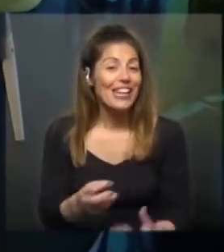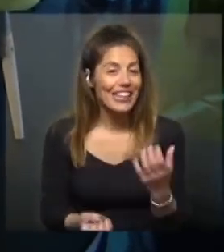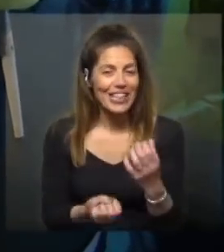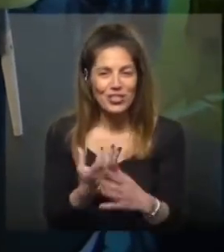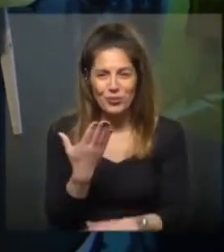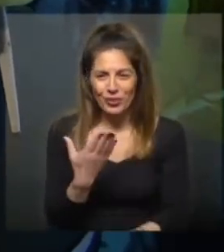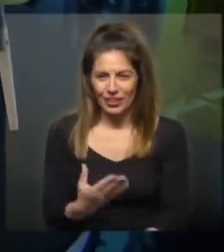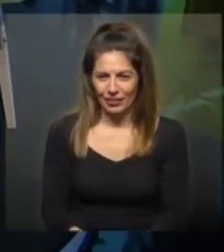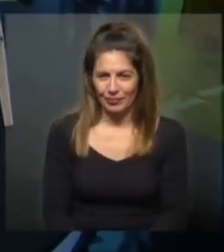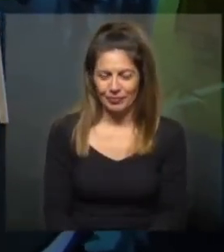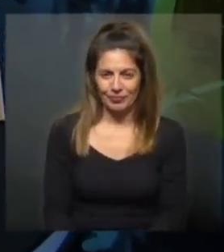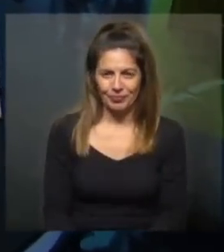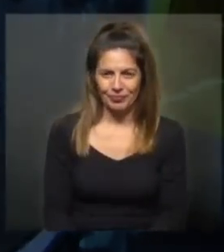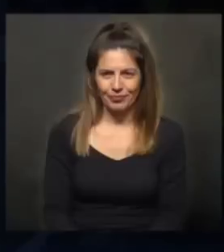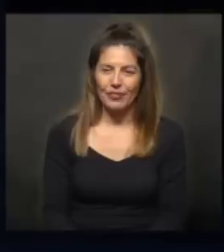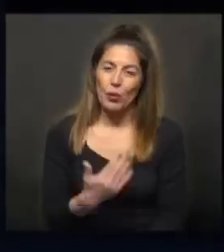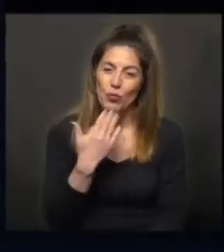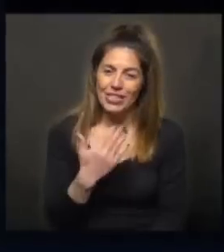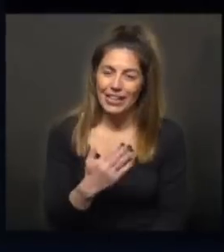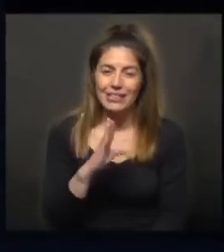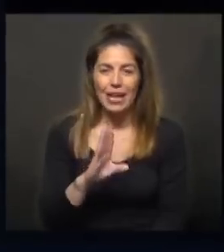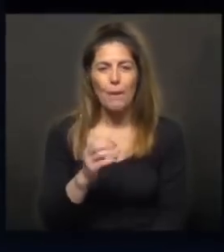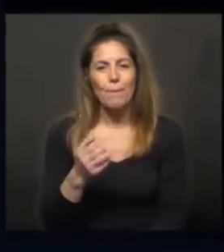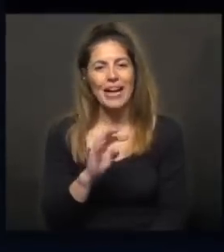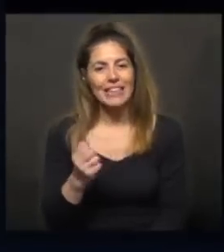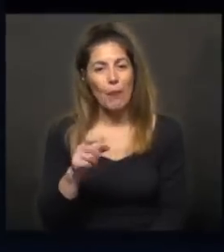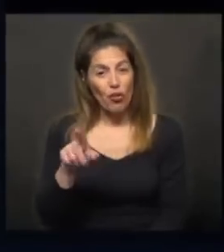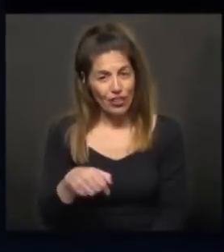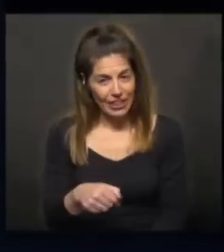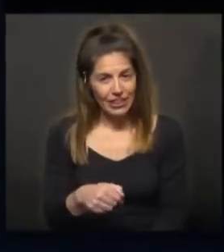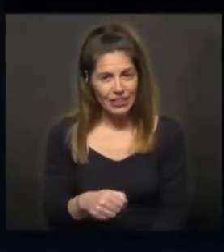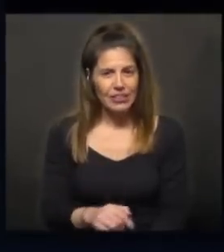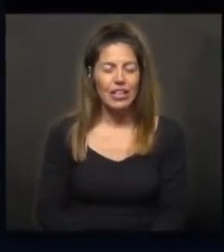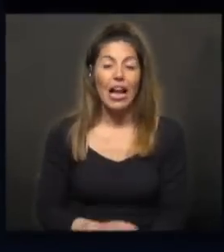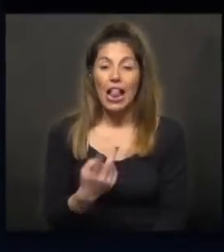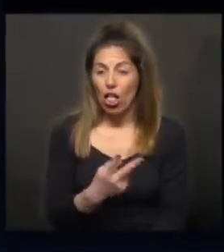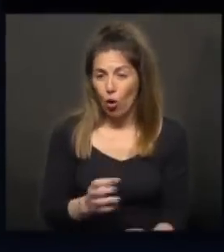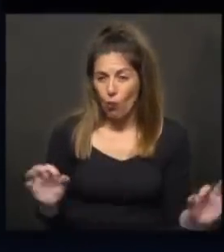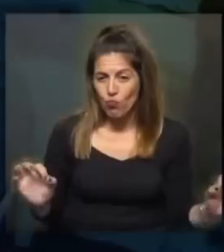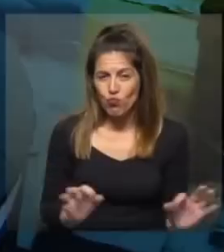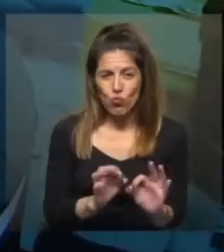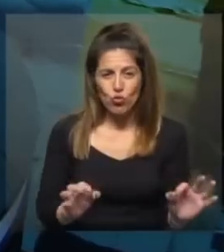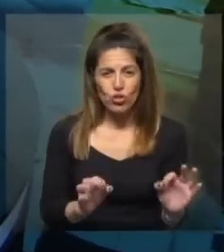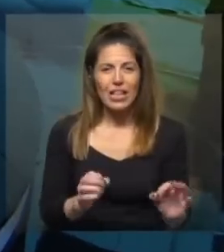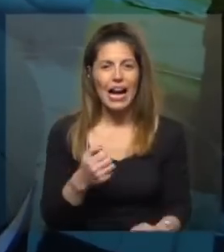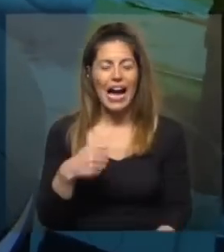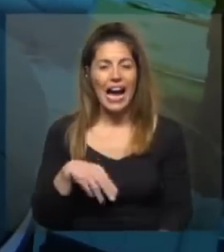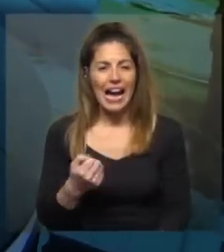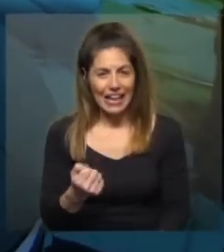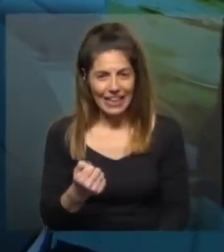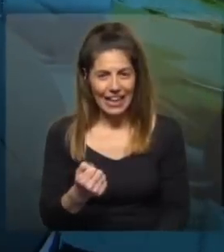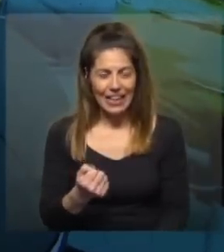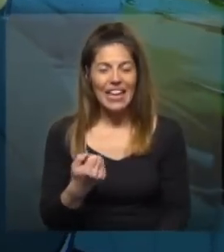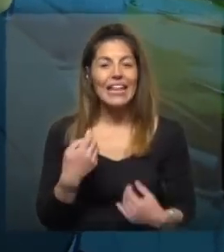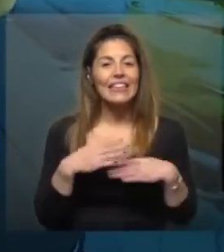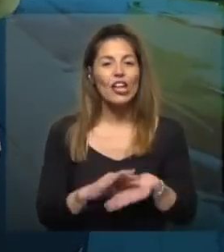surge Gracias pata por venir son músicos bueno Ana es música integró El